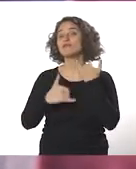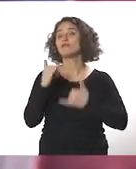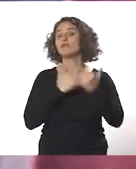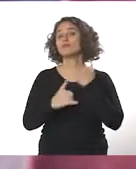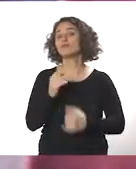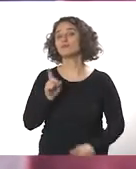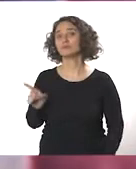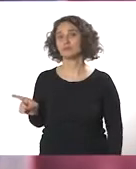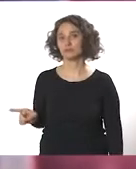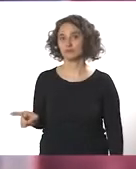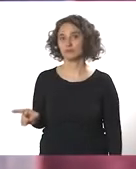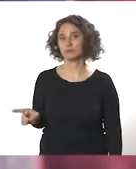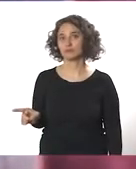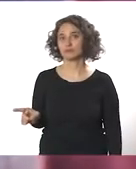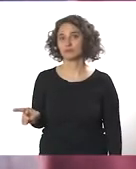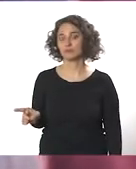Informate en